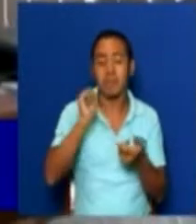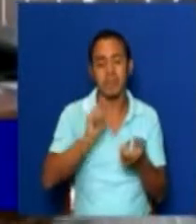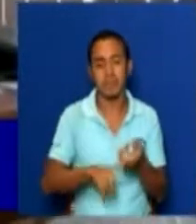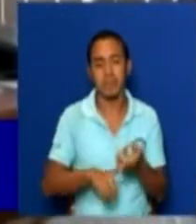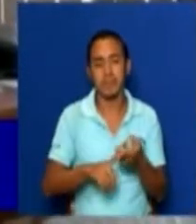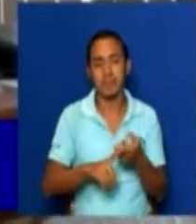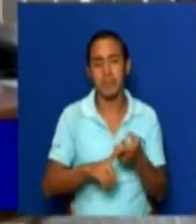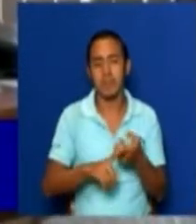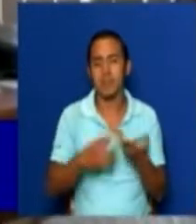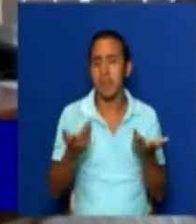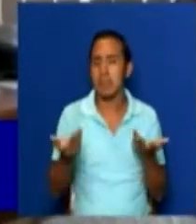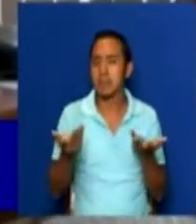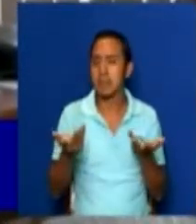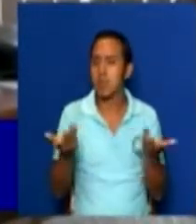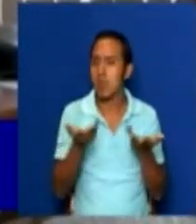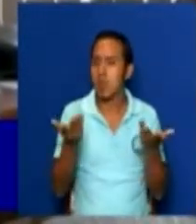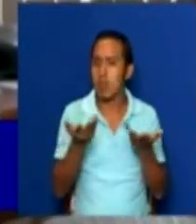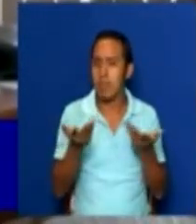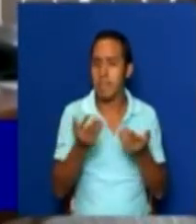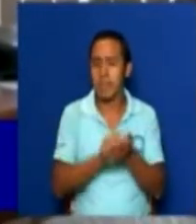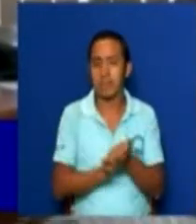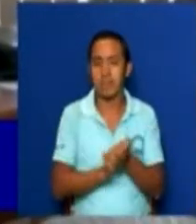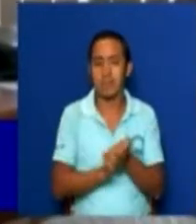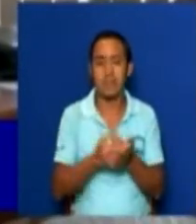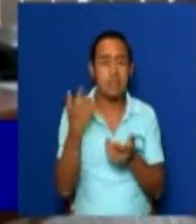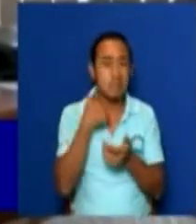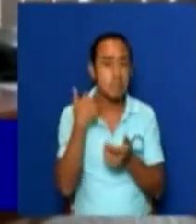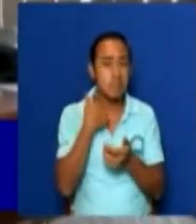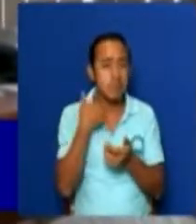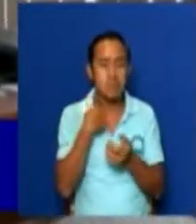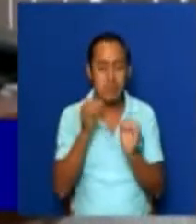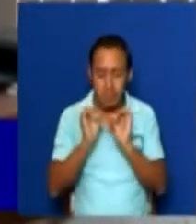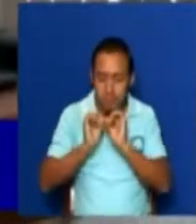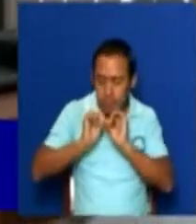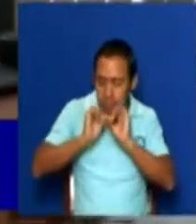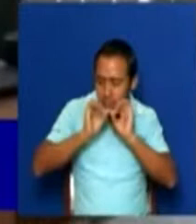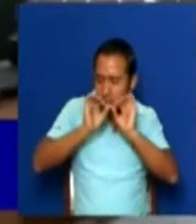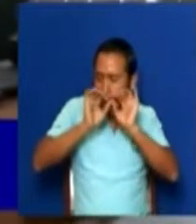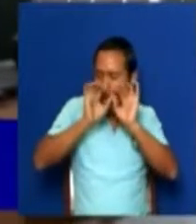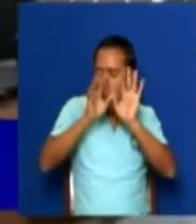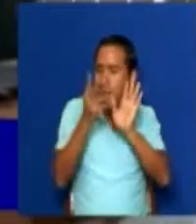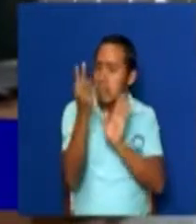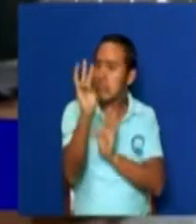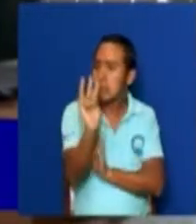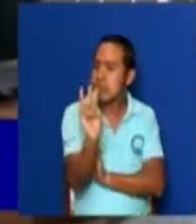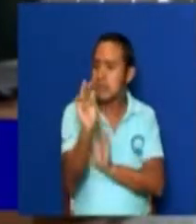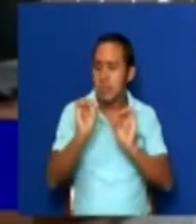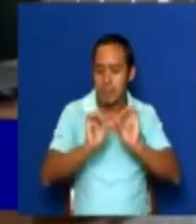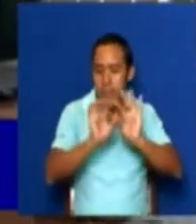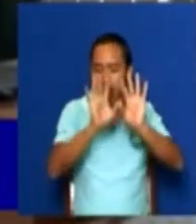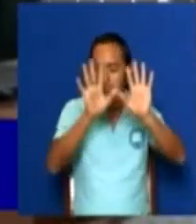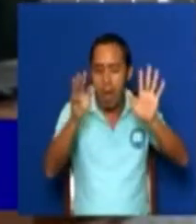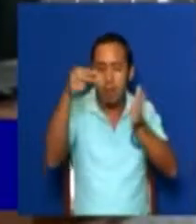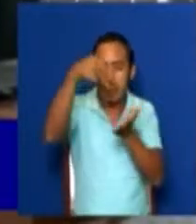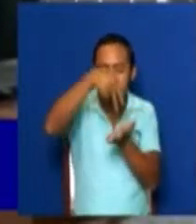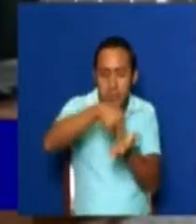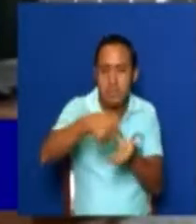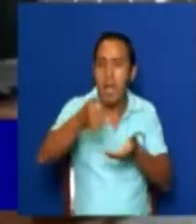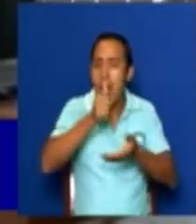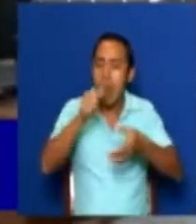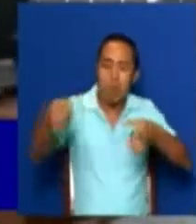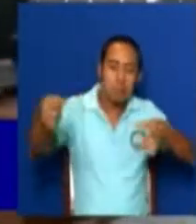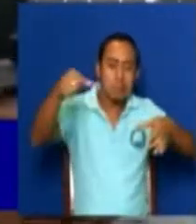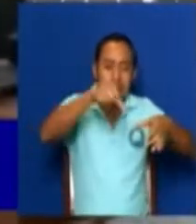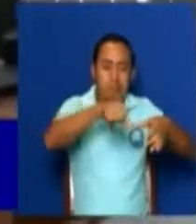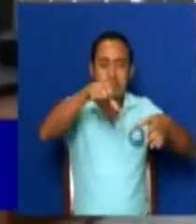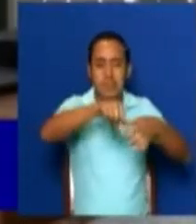¿Cuántas veces nos tenemos que levantar a las 3 de la mañana para recolectar agua? Y si nosotros